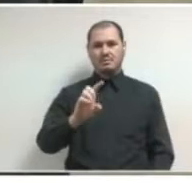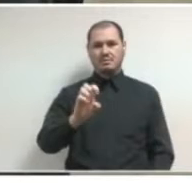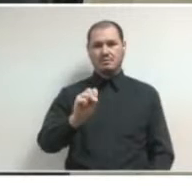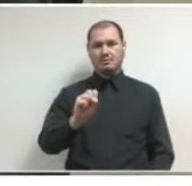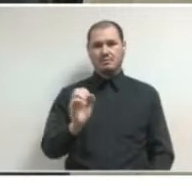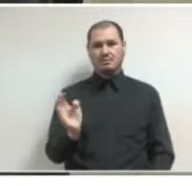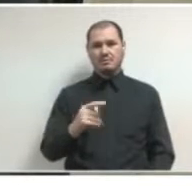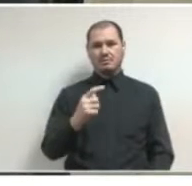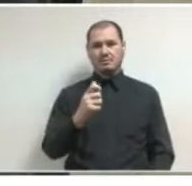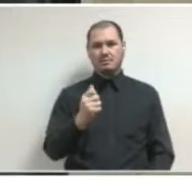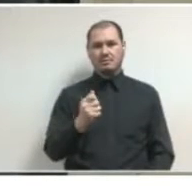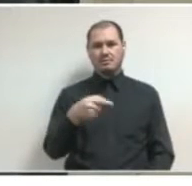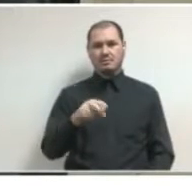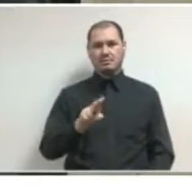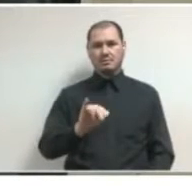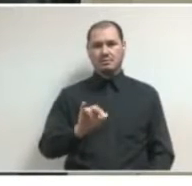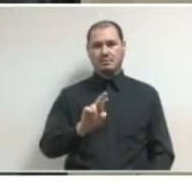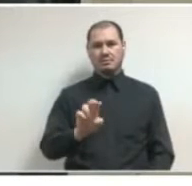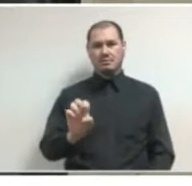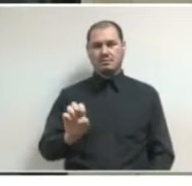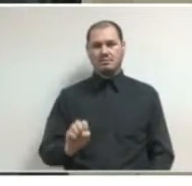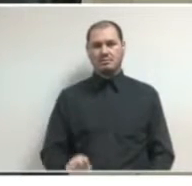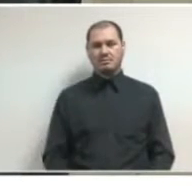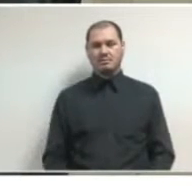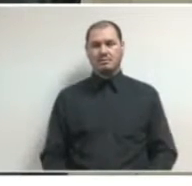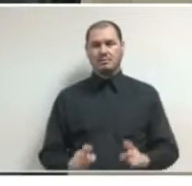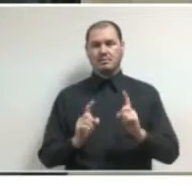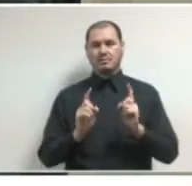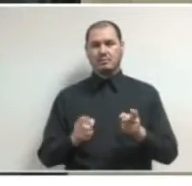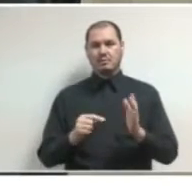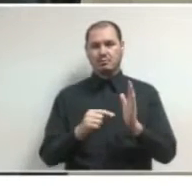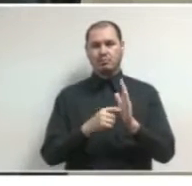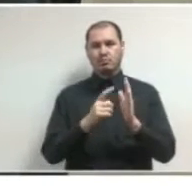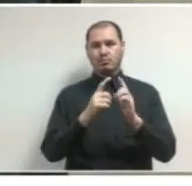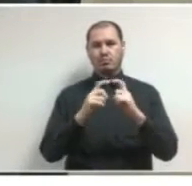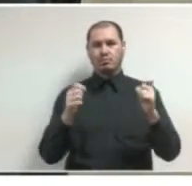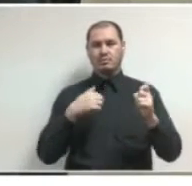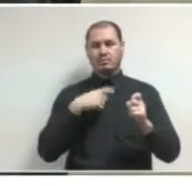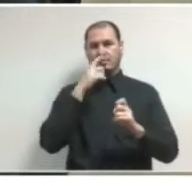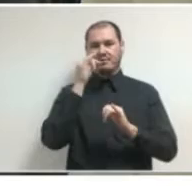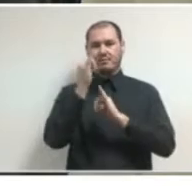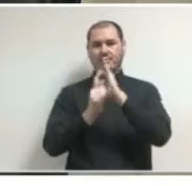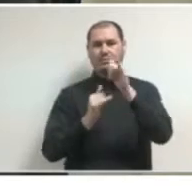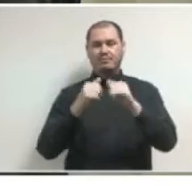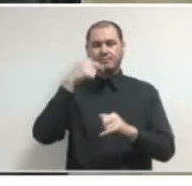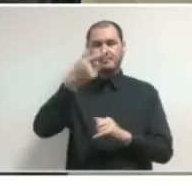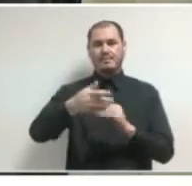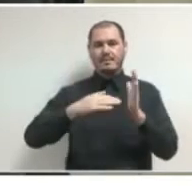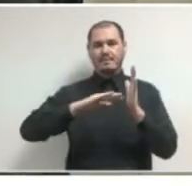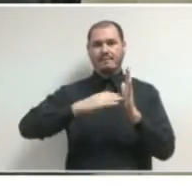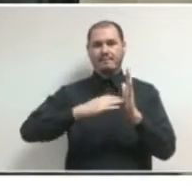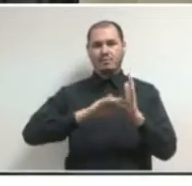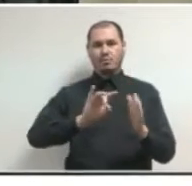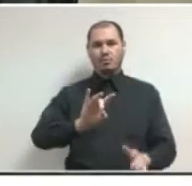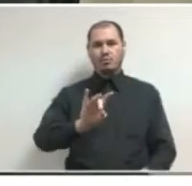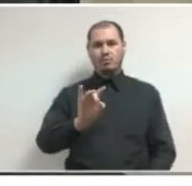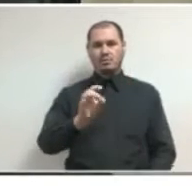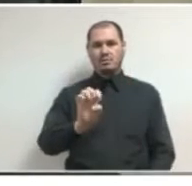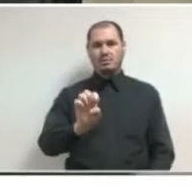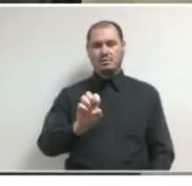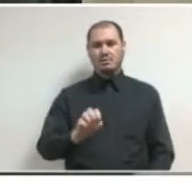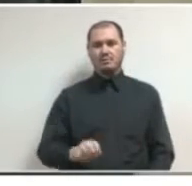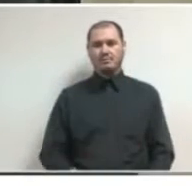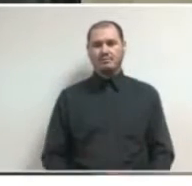Aguirre, magistrada, Omba Yerure, Vacue. Vamos hablando de ahí con Atu Guasupe, con viernes 8 de enero, o